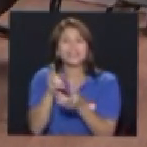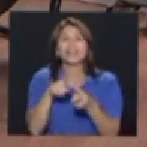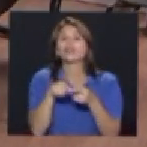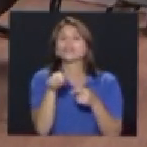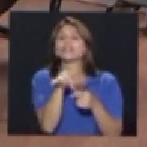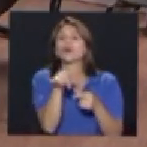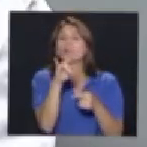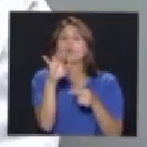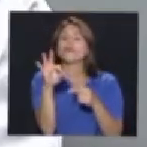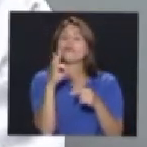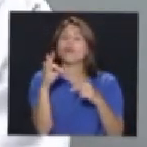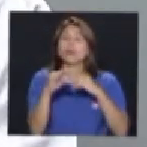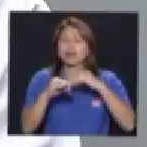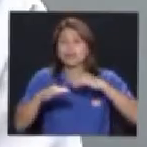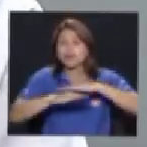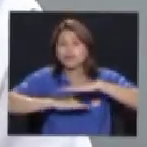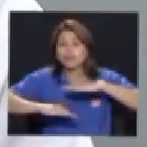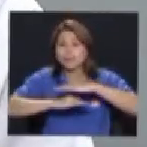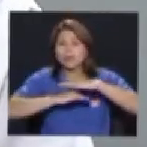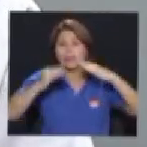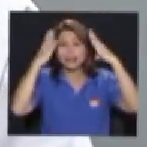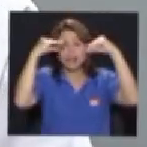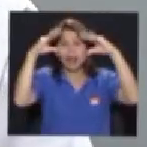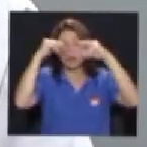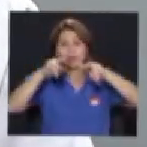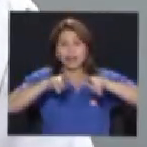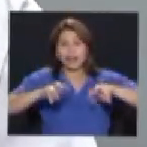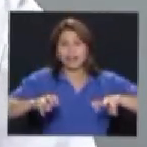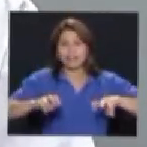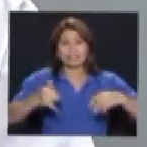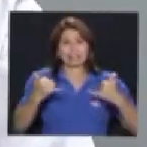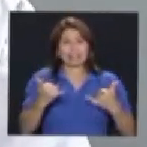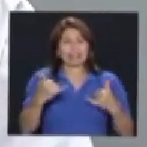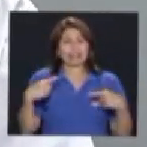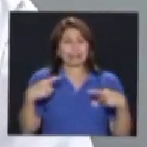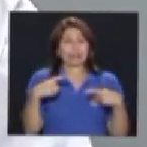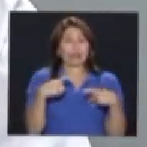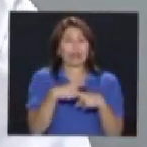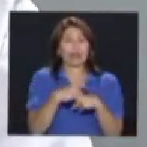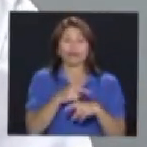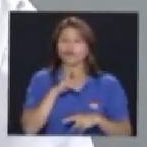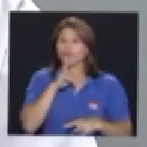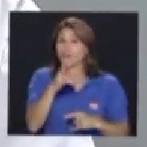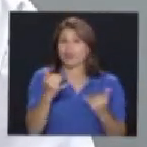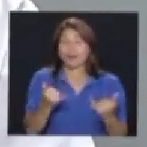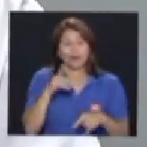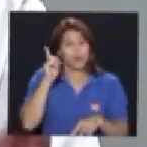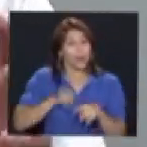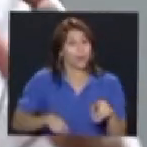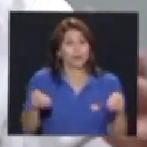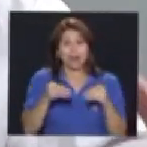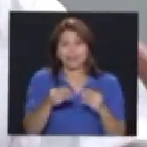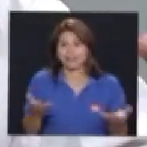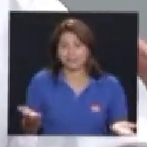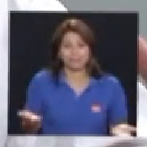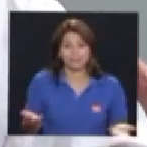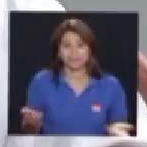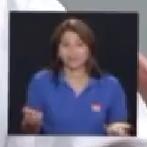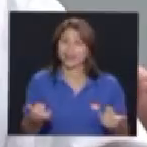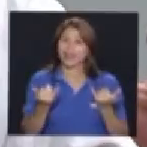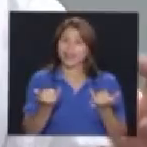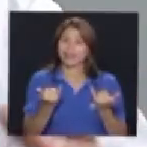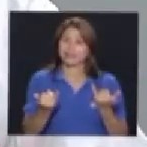y análisis que se ha ido complicando. Yo creo que estamos en el borde, o sea, realmente no podemos más. O sea, hemos llegado